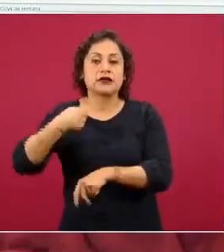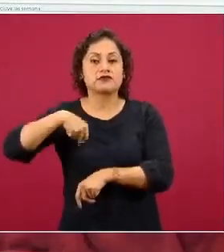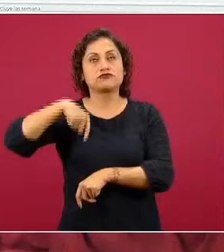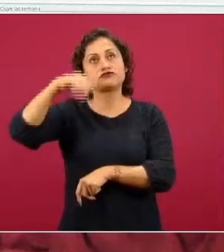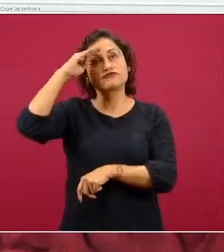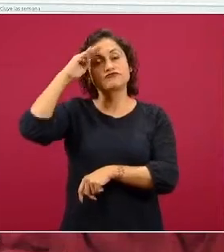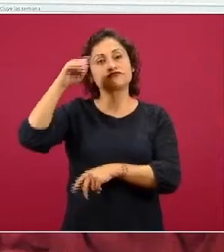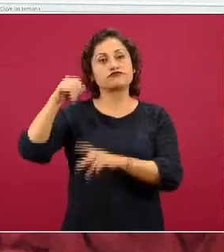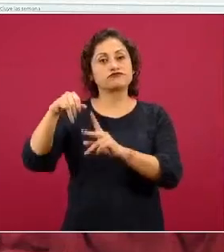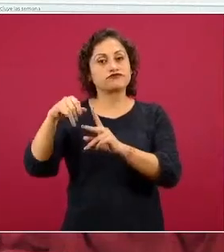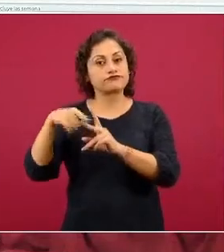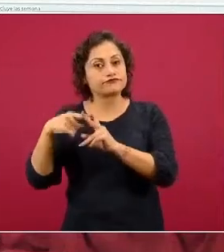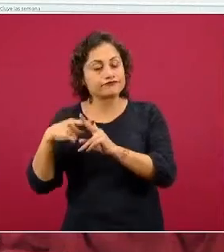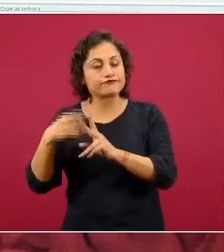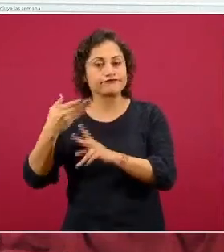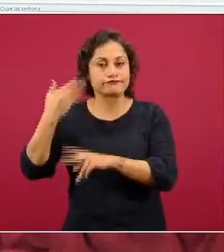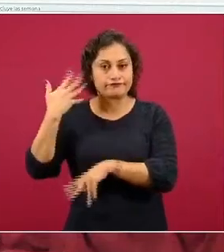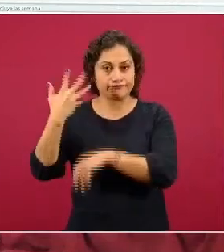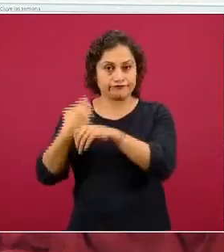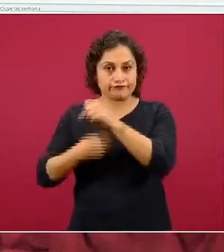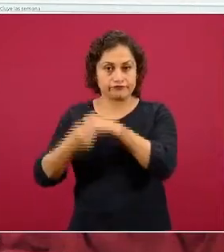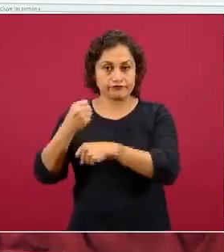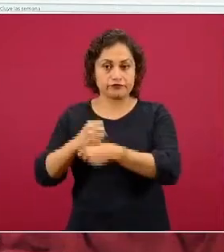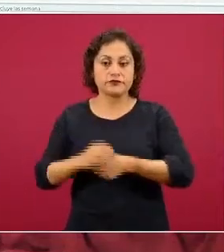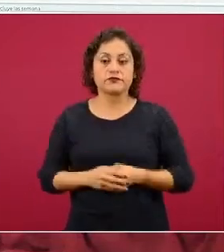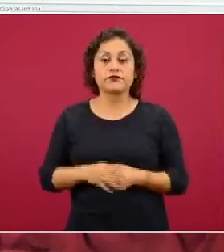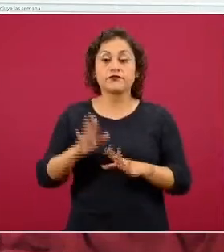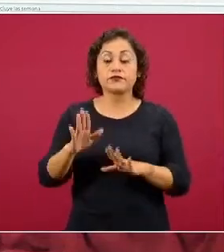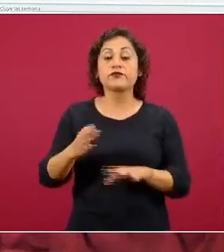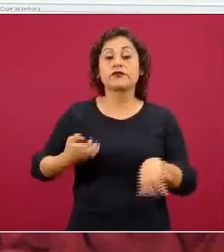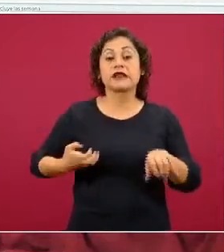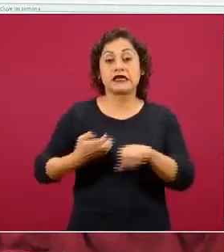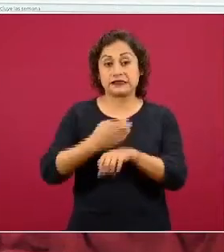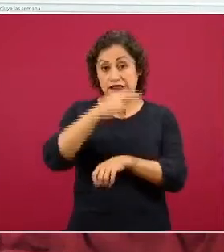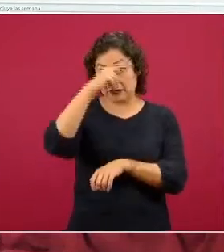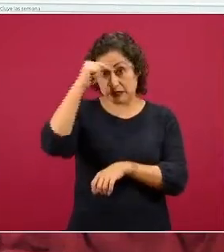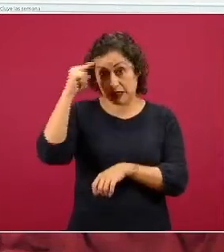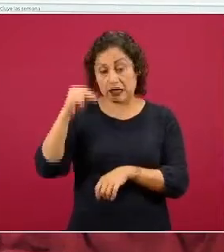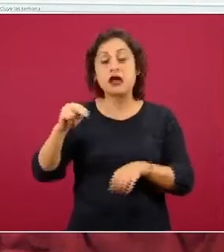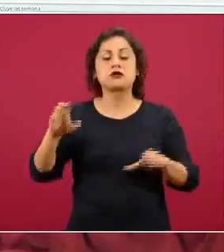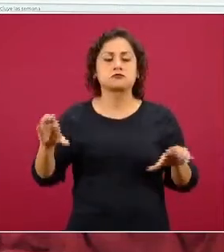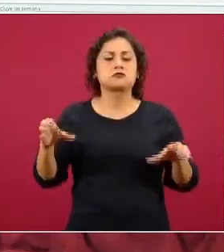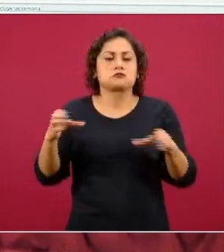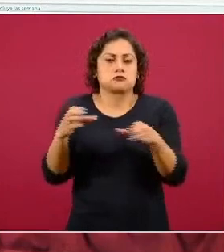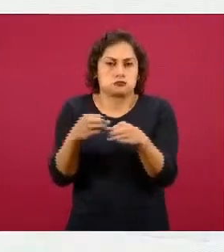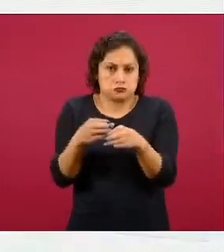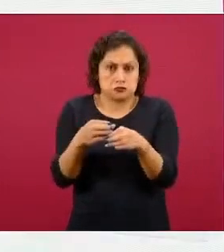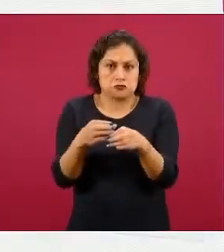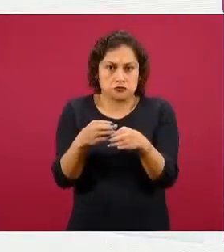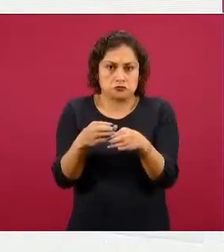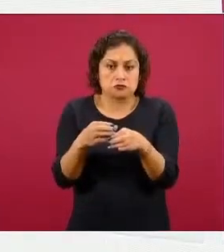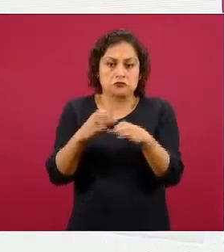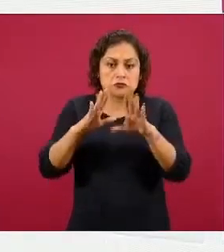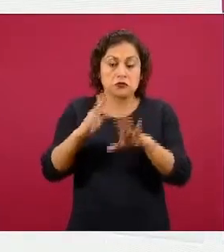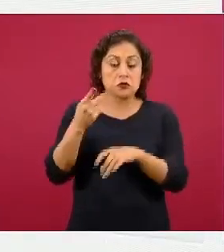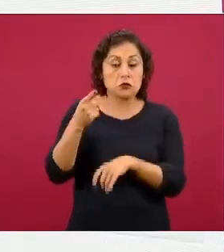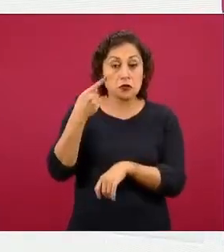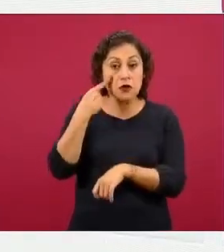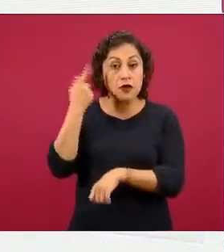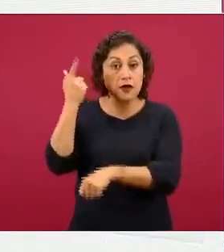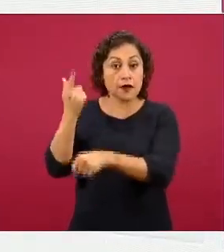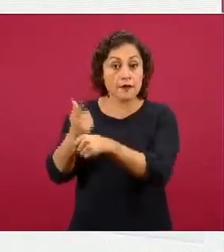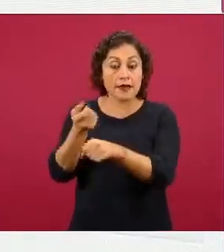años. El estado de Nayarit también con una gran variabilidad, es un estado pequeño, aunque sí refleja más o menos a partir de la